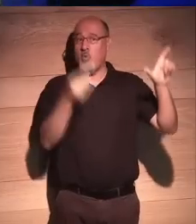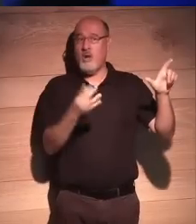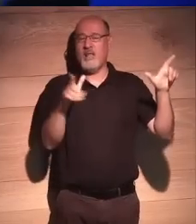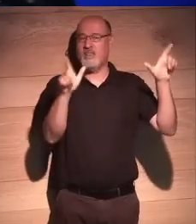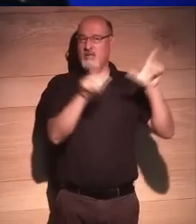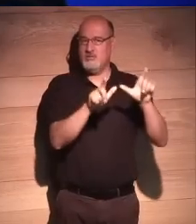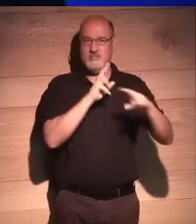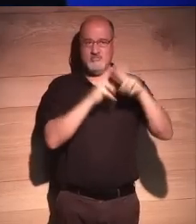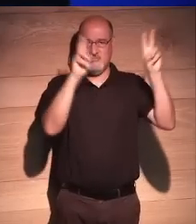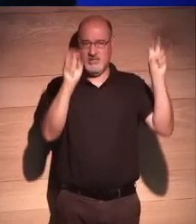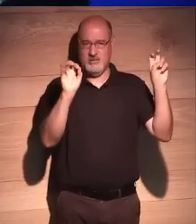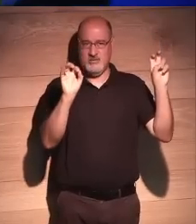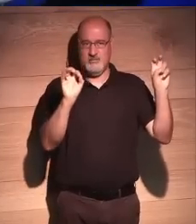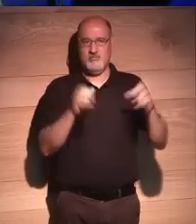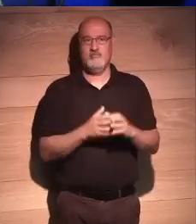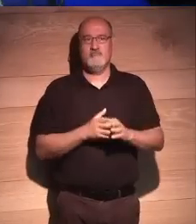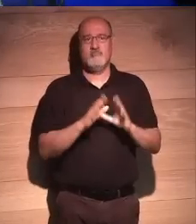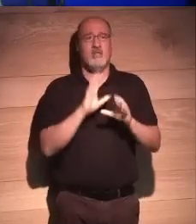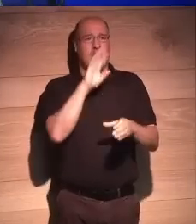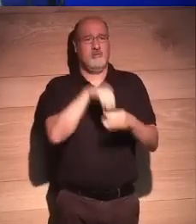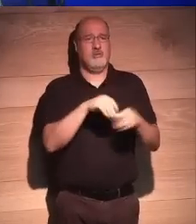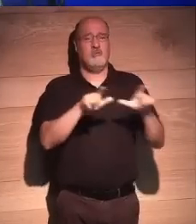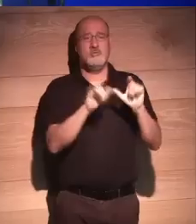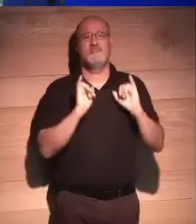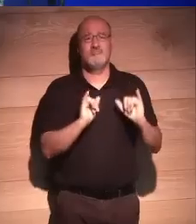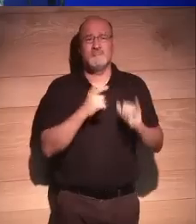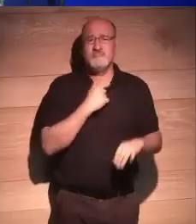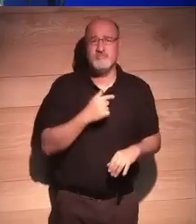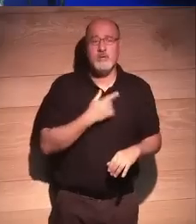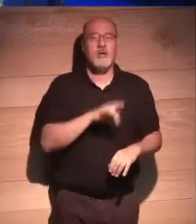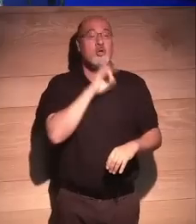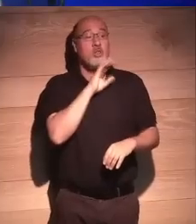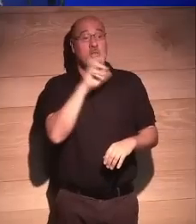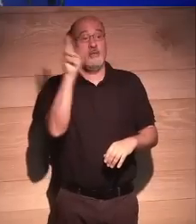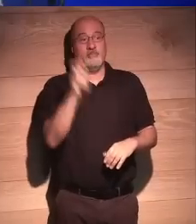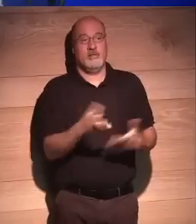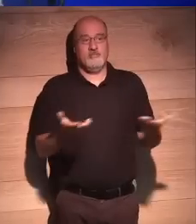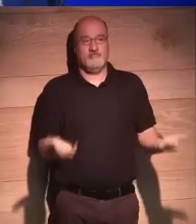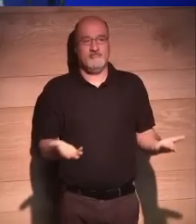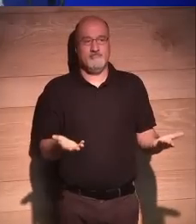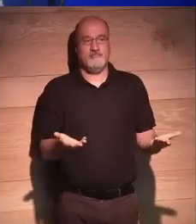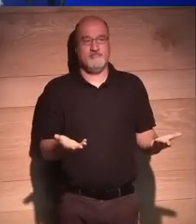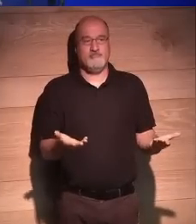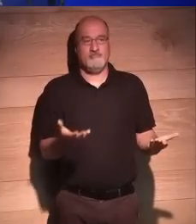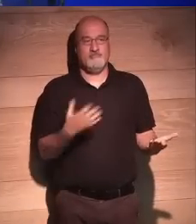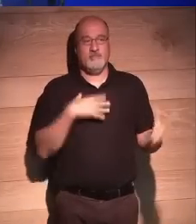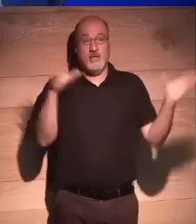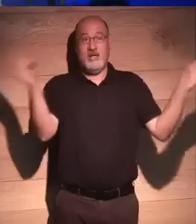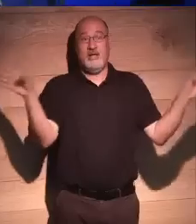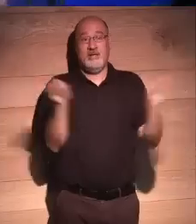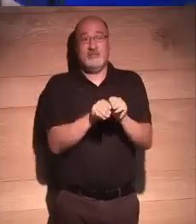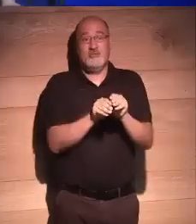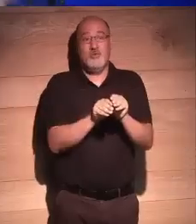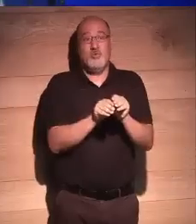esa tele de enjundia y de salero, y estoy muy contenta de que esté aquí. Es que no puedo resumir